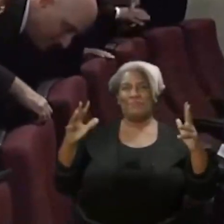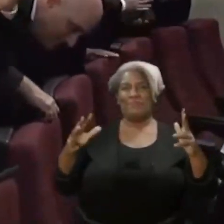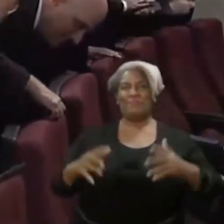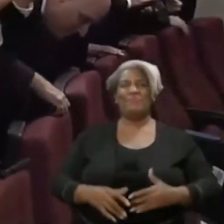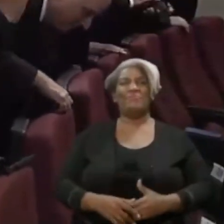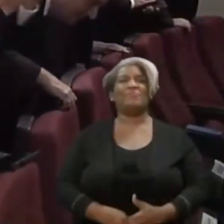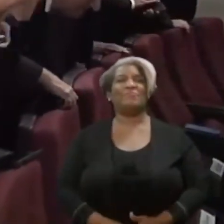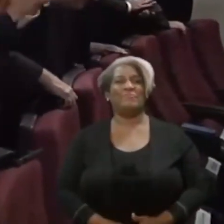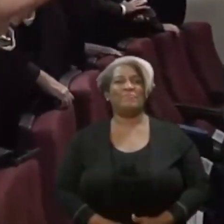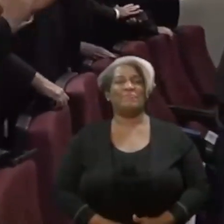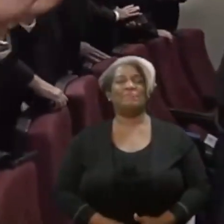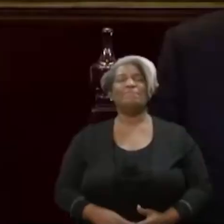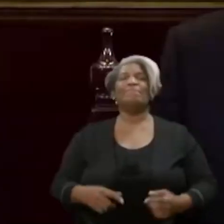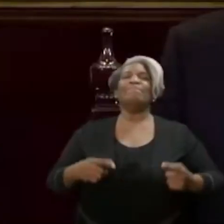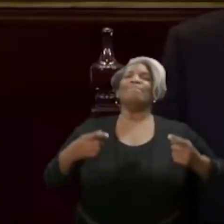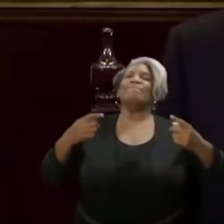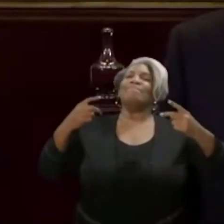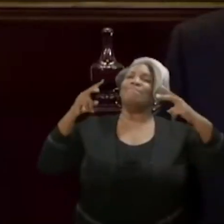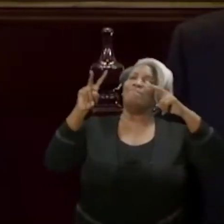Y